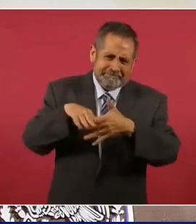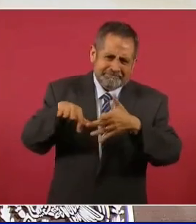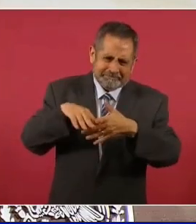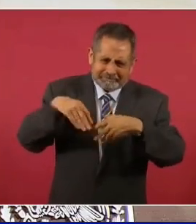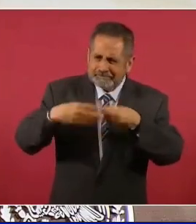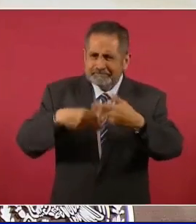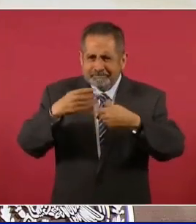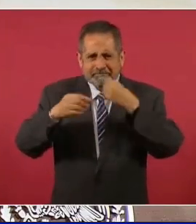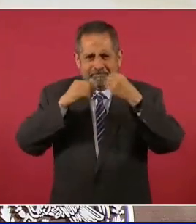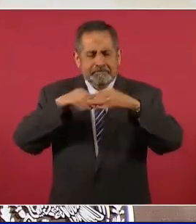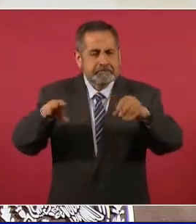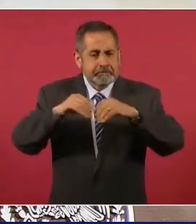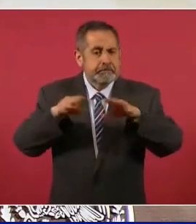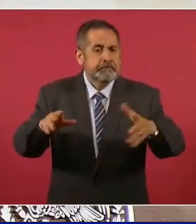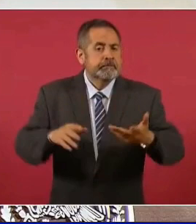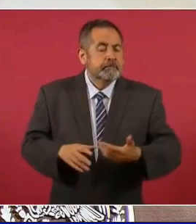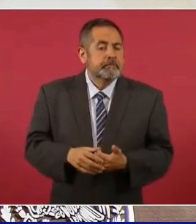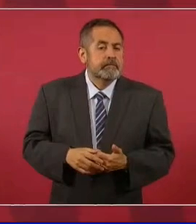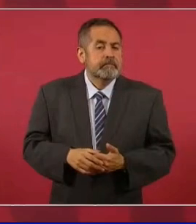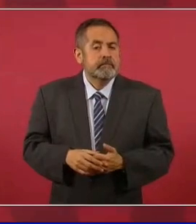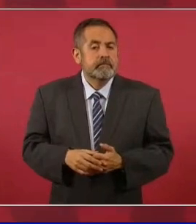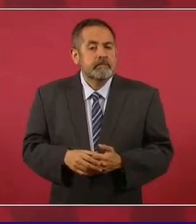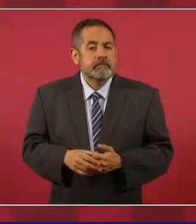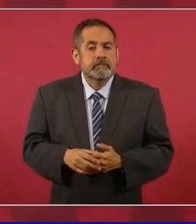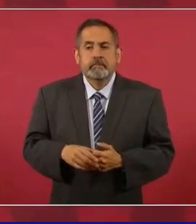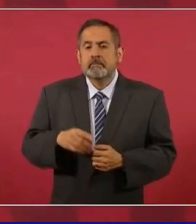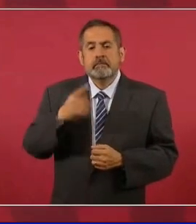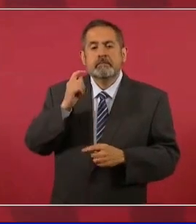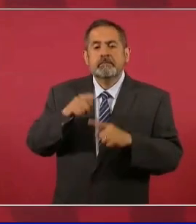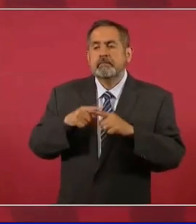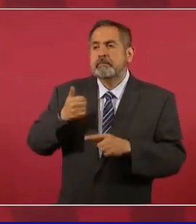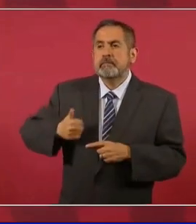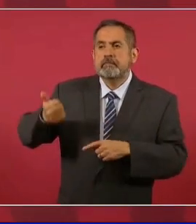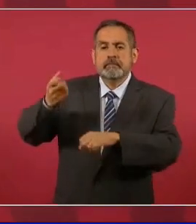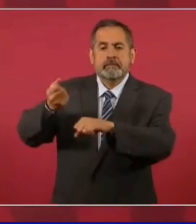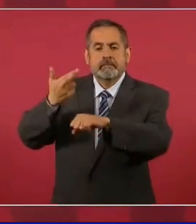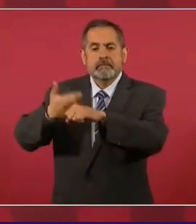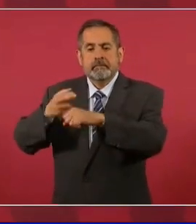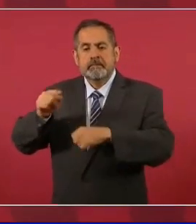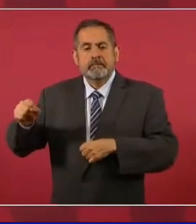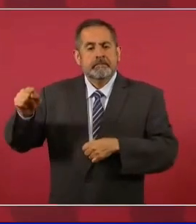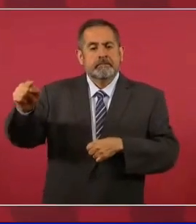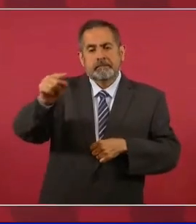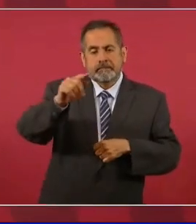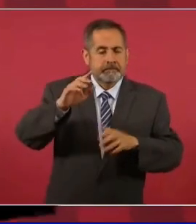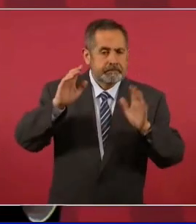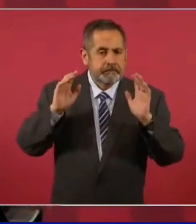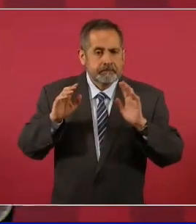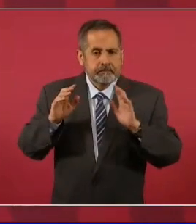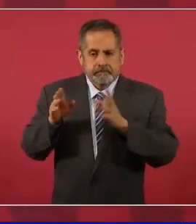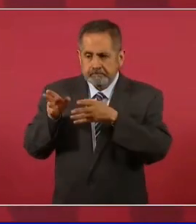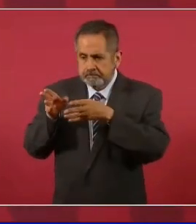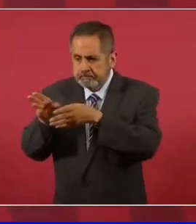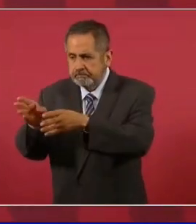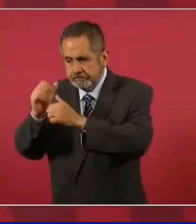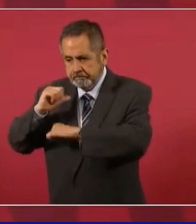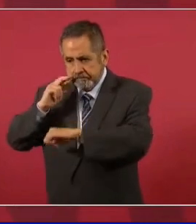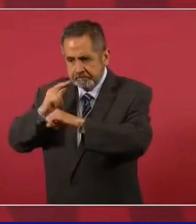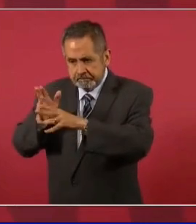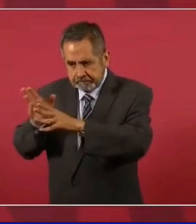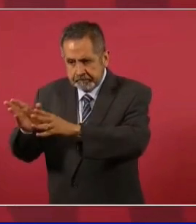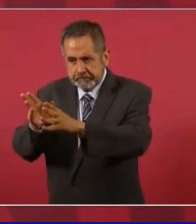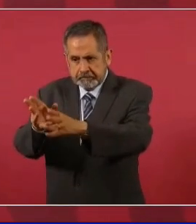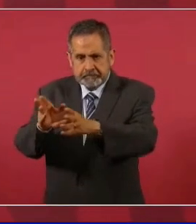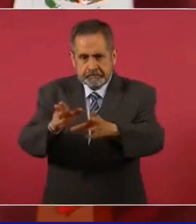porque cada secretaría pues como trata un asunto particular